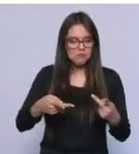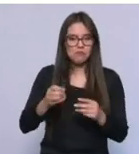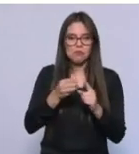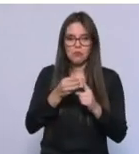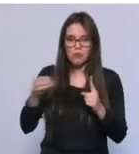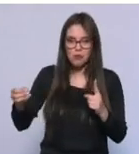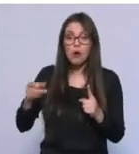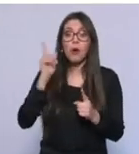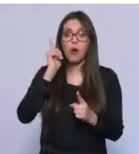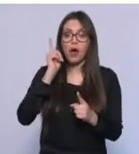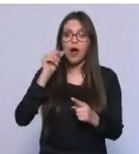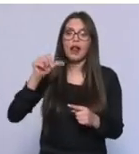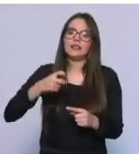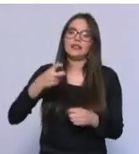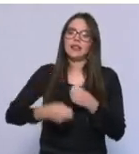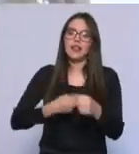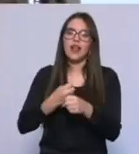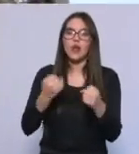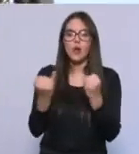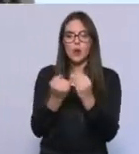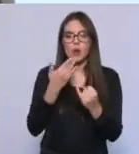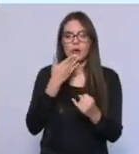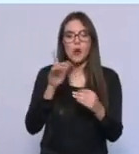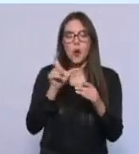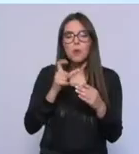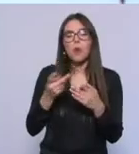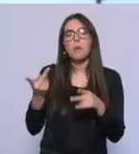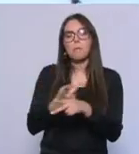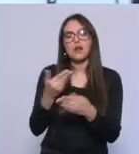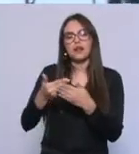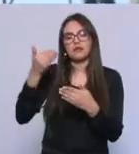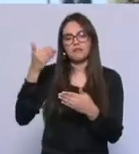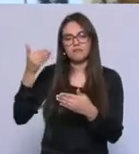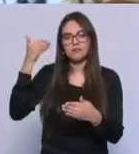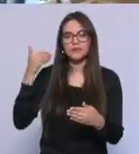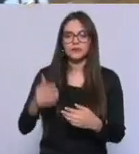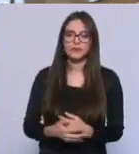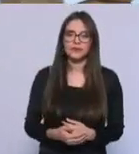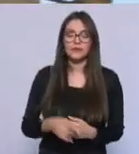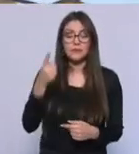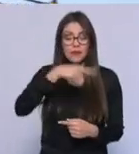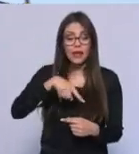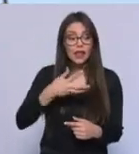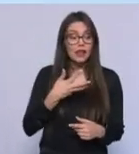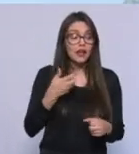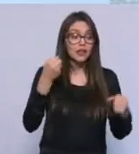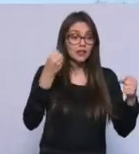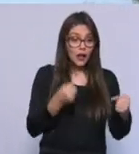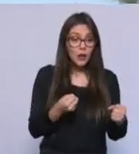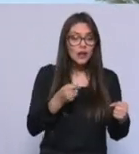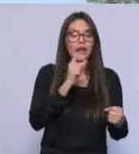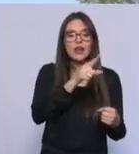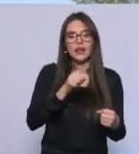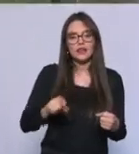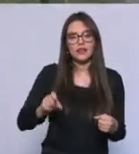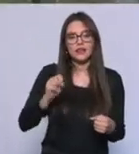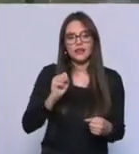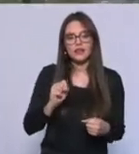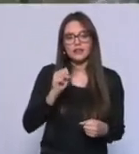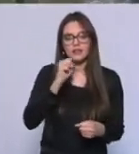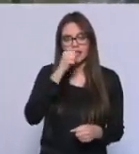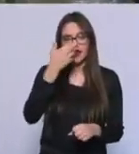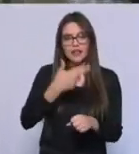sea igual que todos los años anteriores. Para asegurar la seguridad de los asistentes, la Secretaría de Seguridad